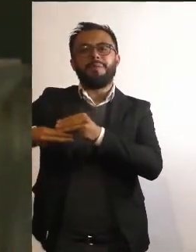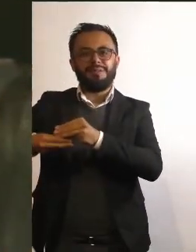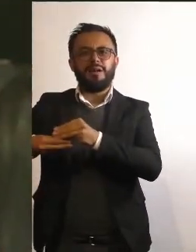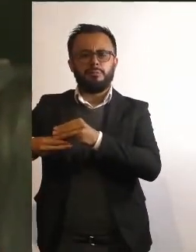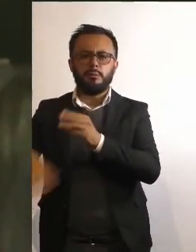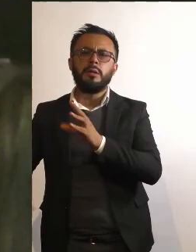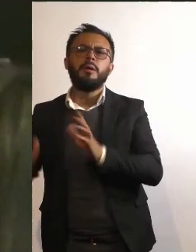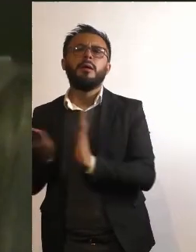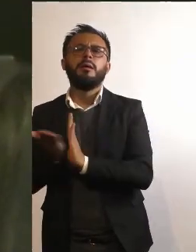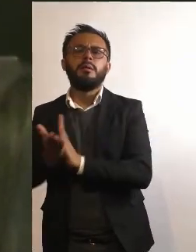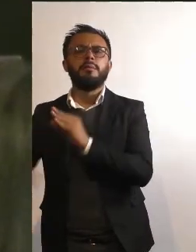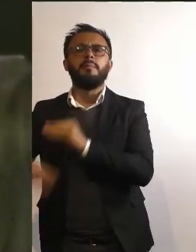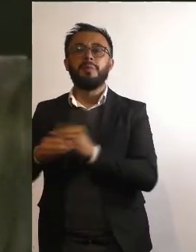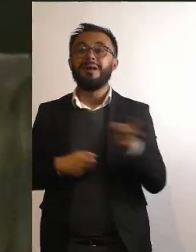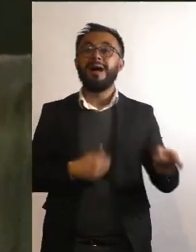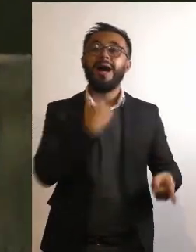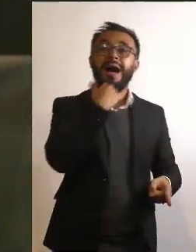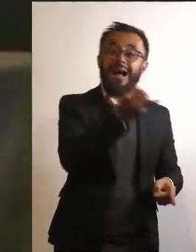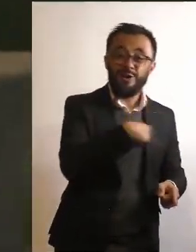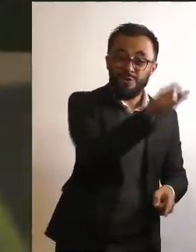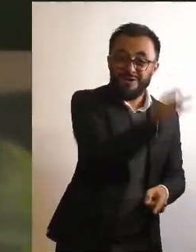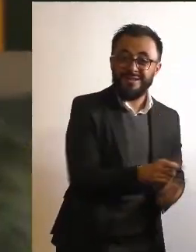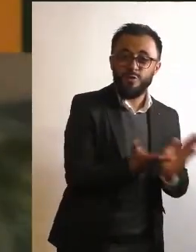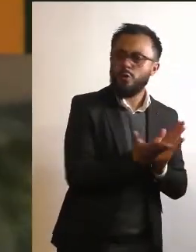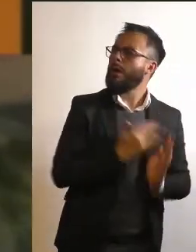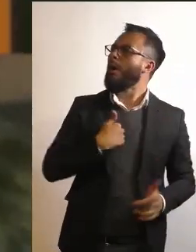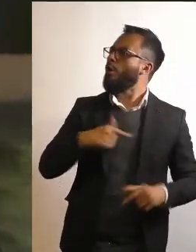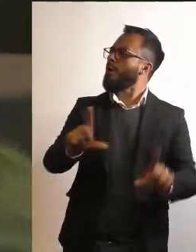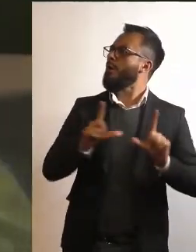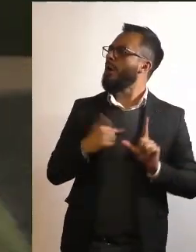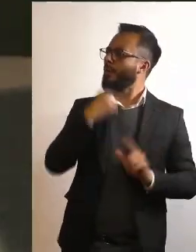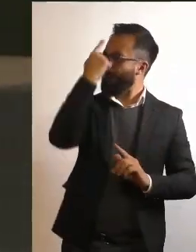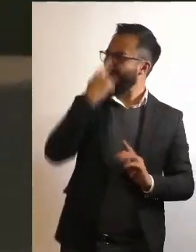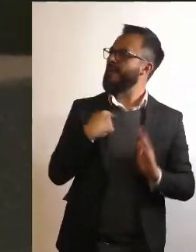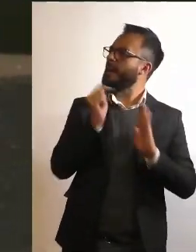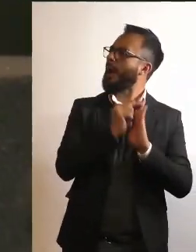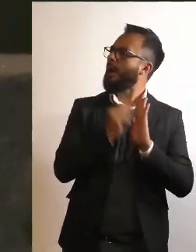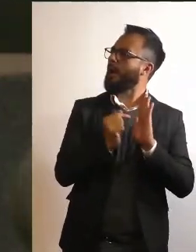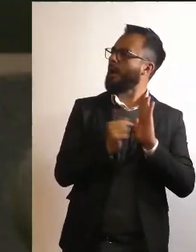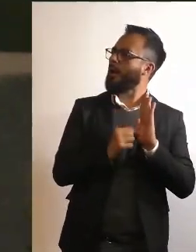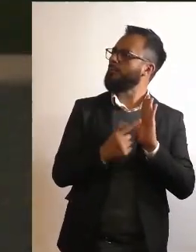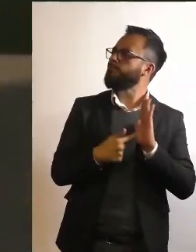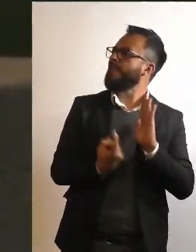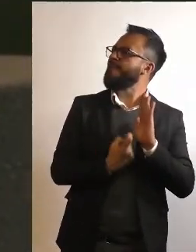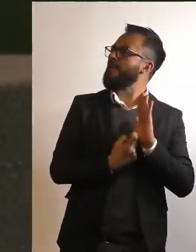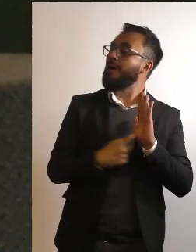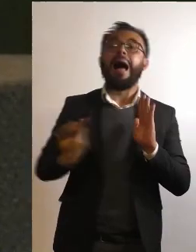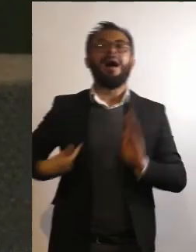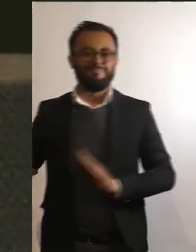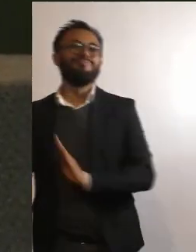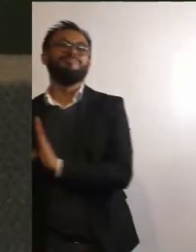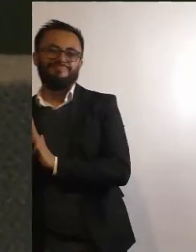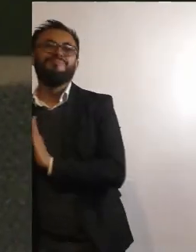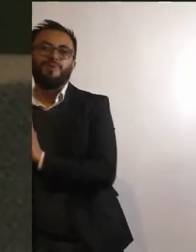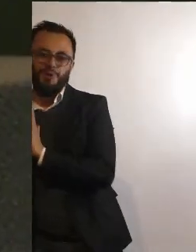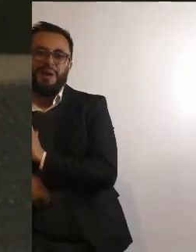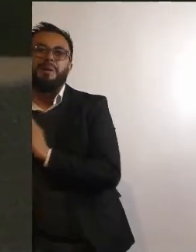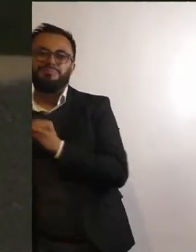esos perfiles específicos que buscan los estudiantes, porque de la misma manera no siempre tener muchos